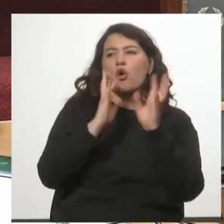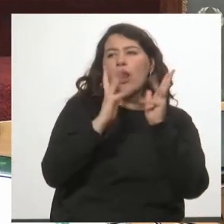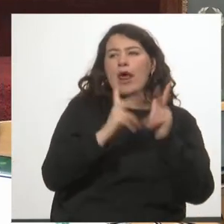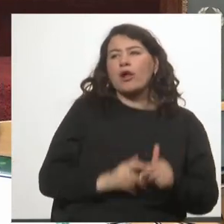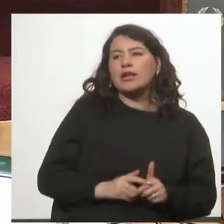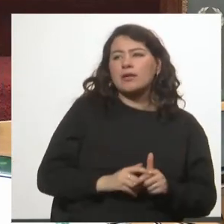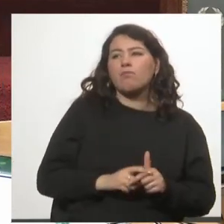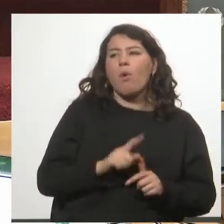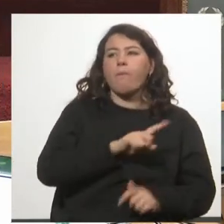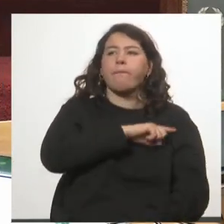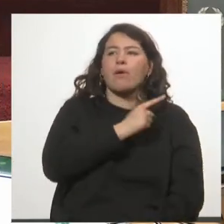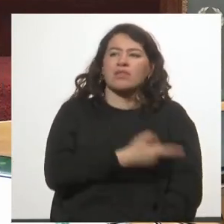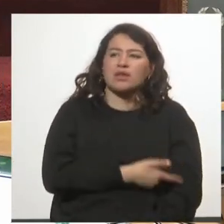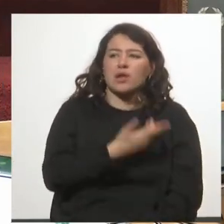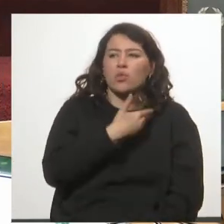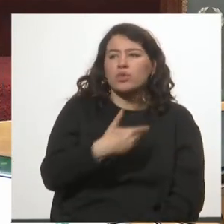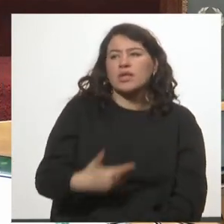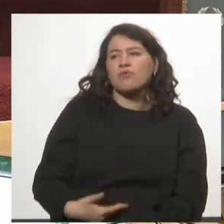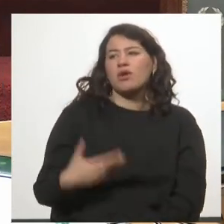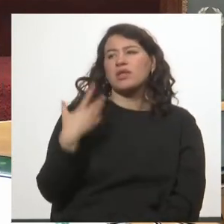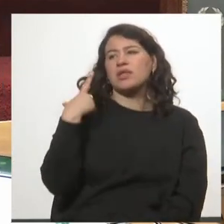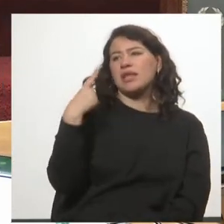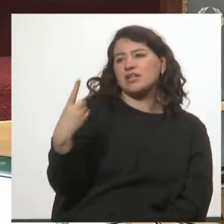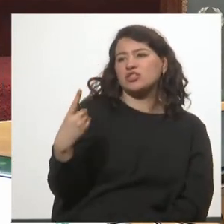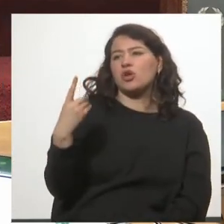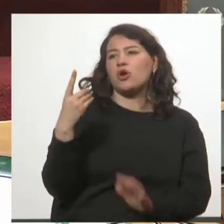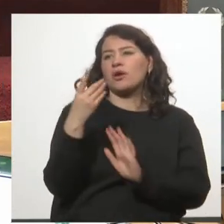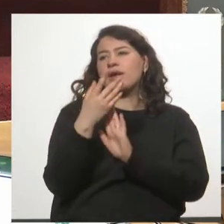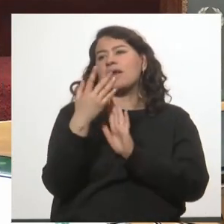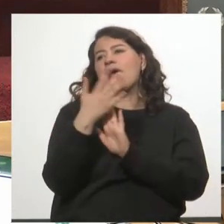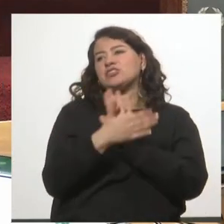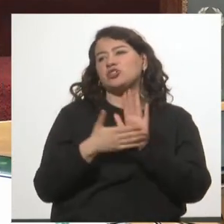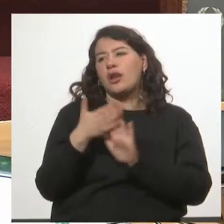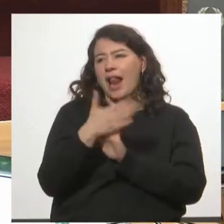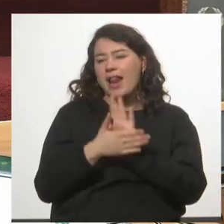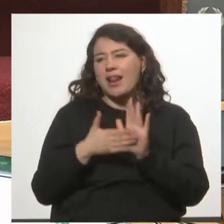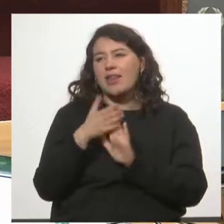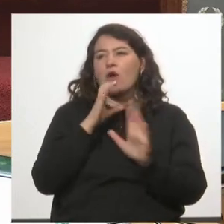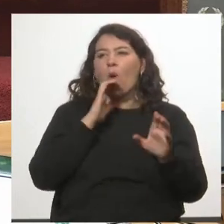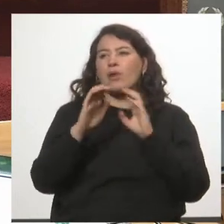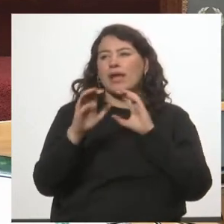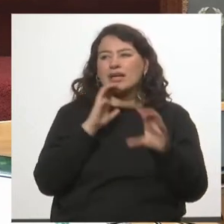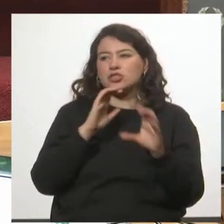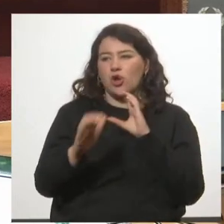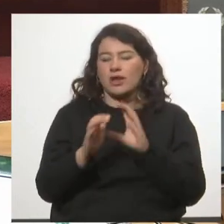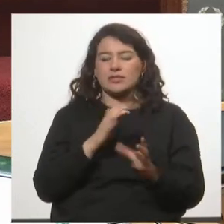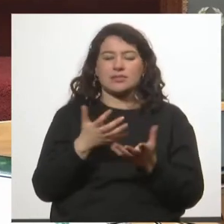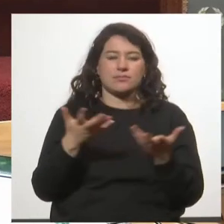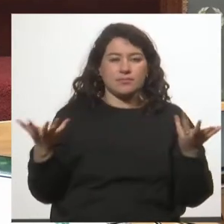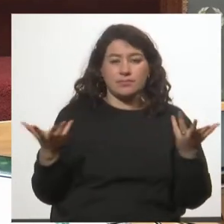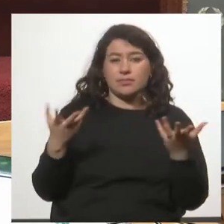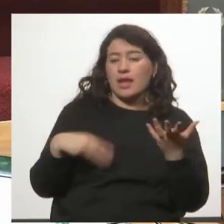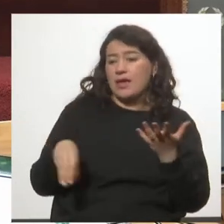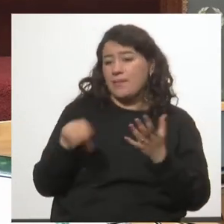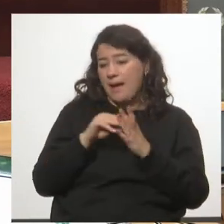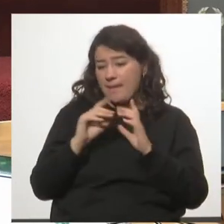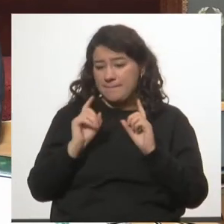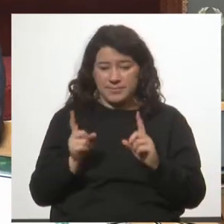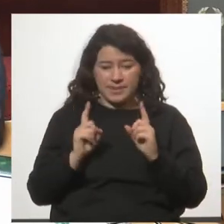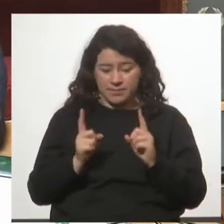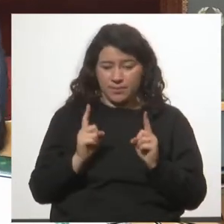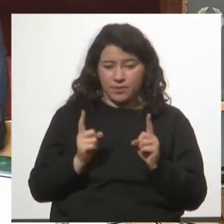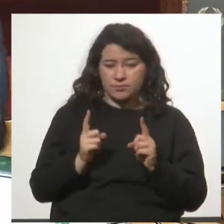poder ejecutivo y la dirección nacional de telecomunicaciones y asimismo también los mismos que integraban